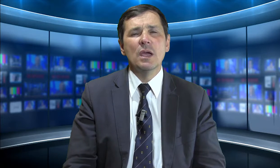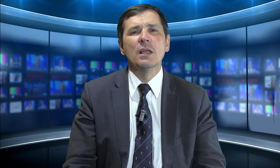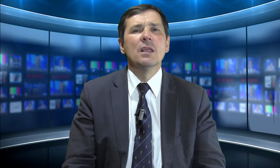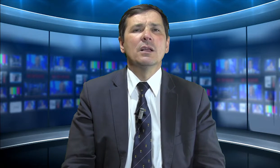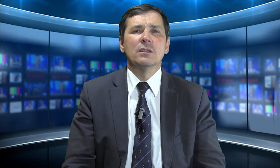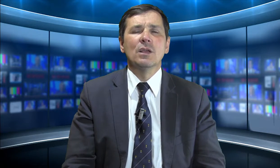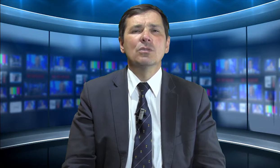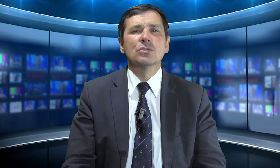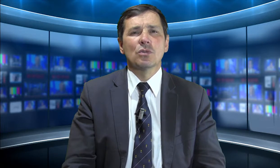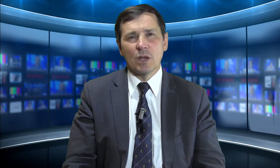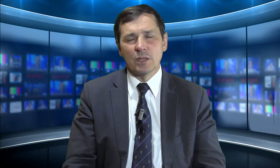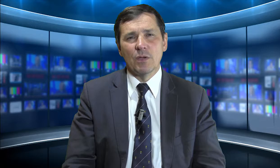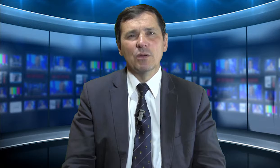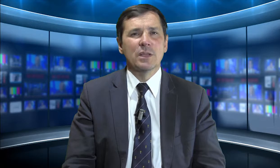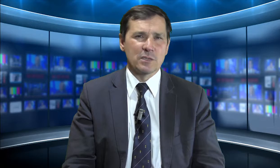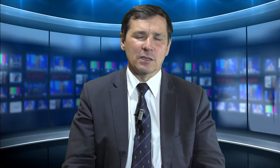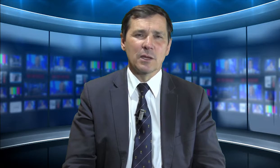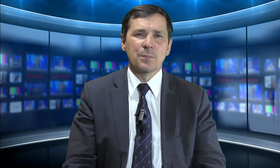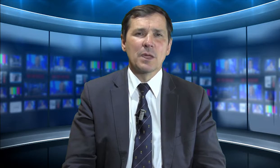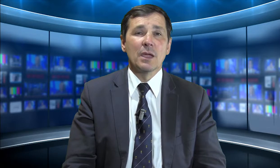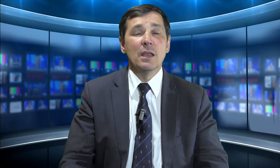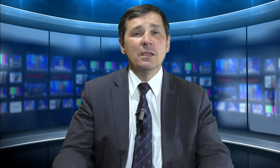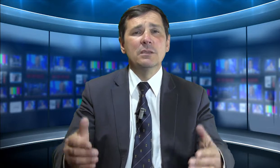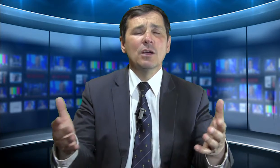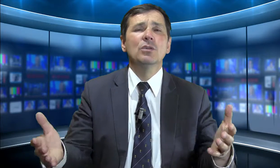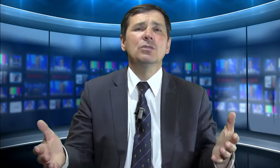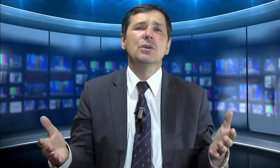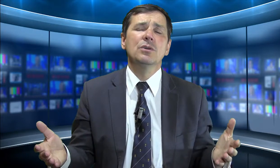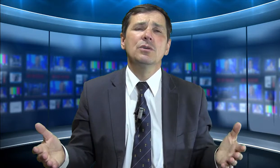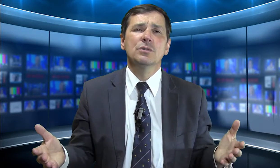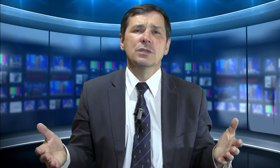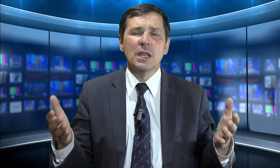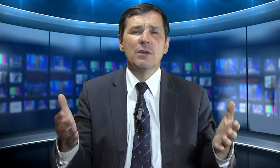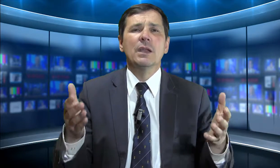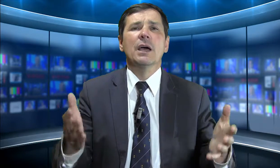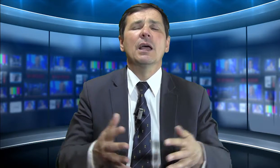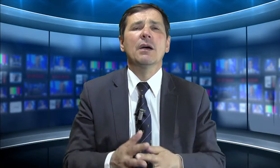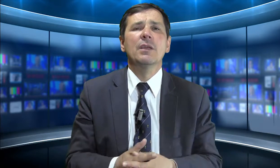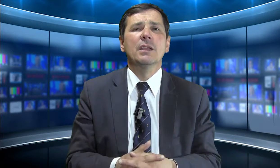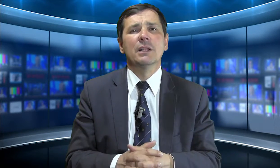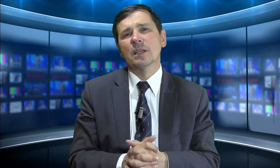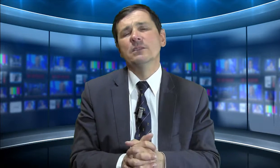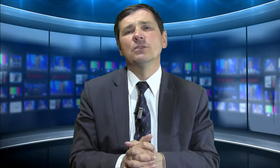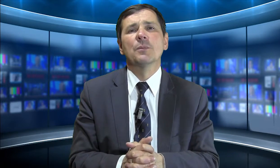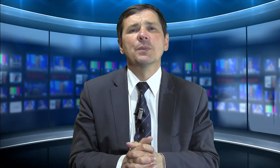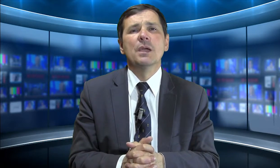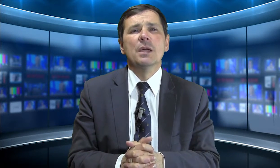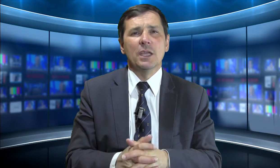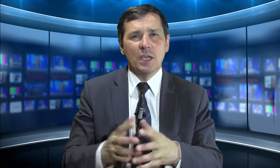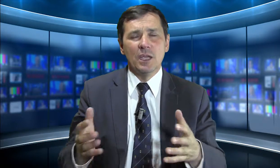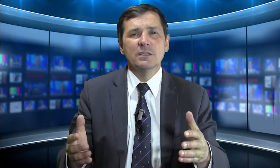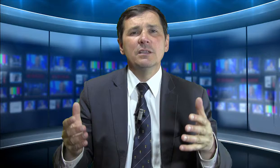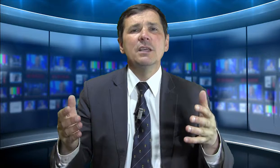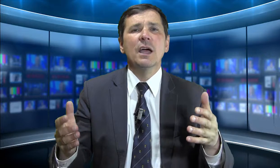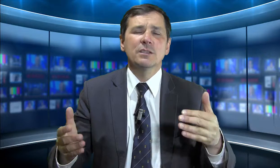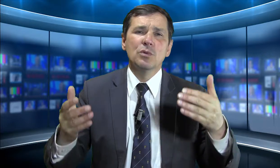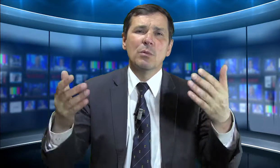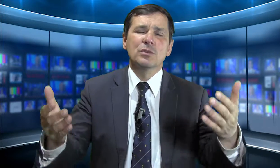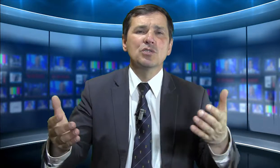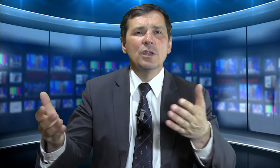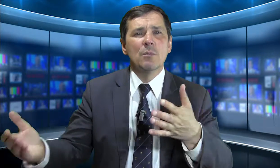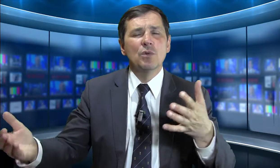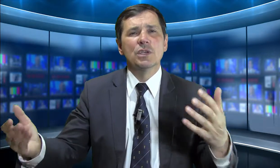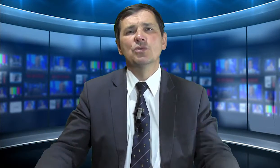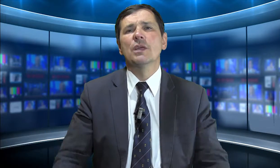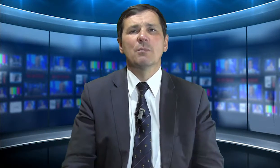como Día de los Colectiveros y Taxistas. El 15 de agosto ellos celebran a la Virgen del Tránsito. Y ese día hacen